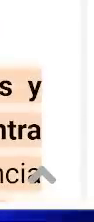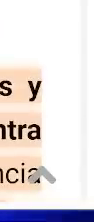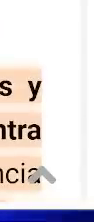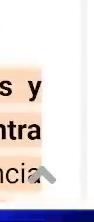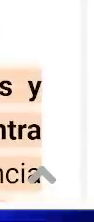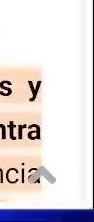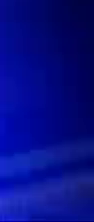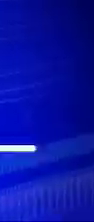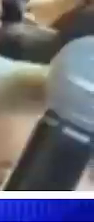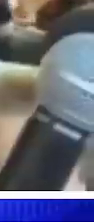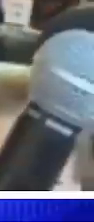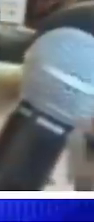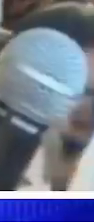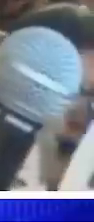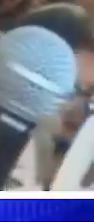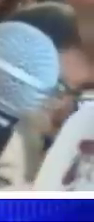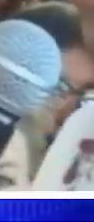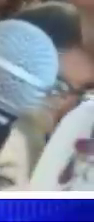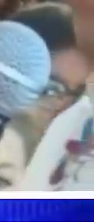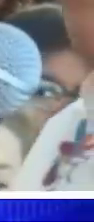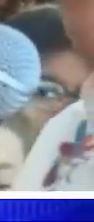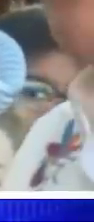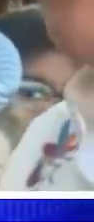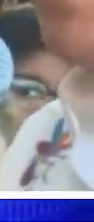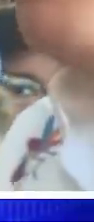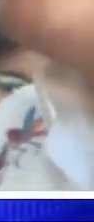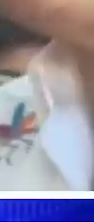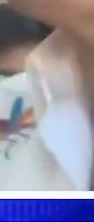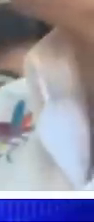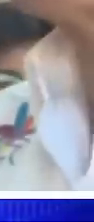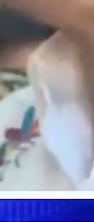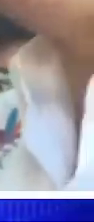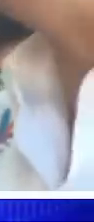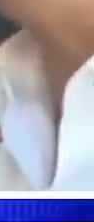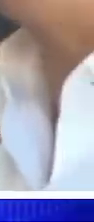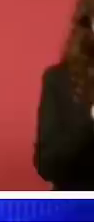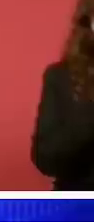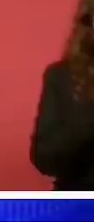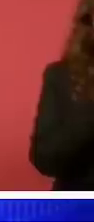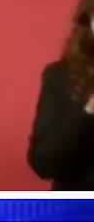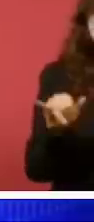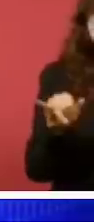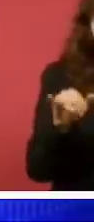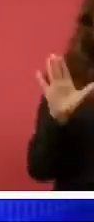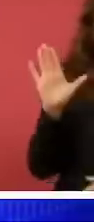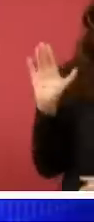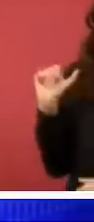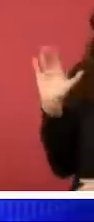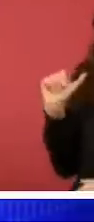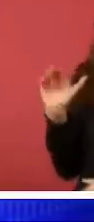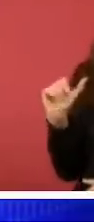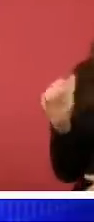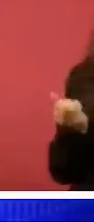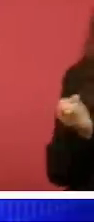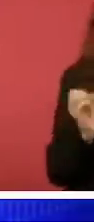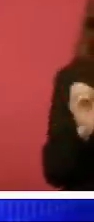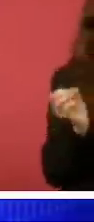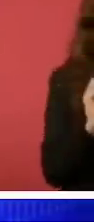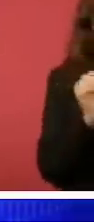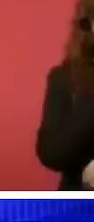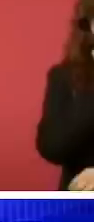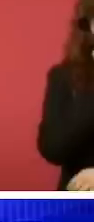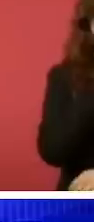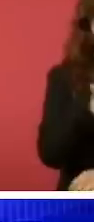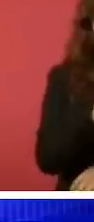Esto no es sexenio de Peña Nieto ahora además de esto pues evidentemente está la otra parte que también es